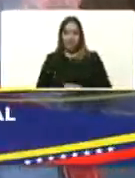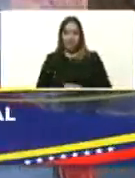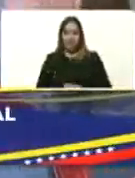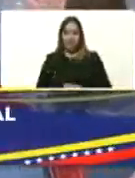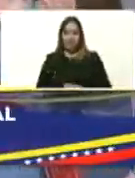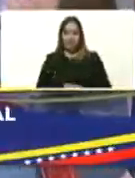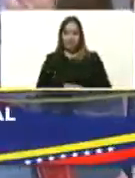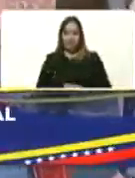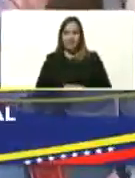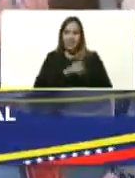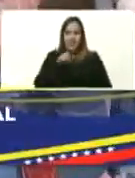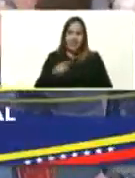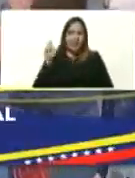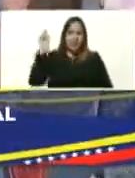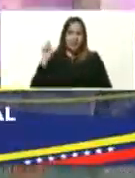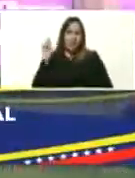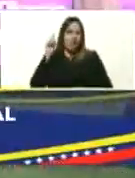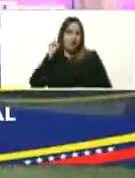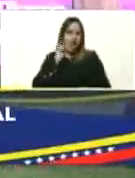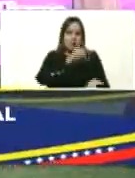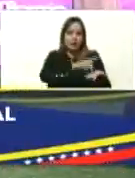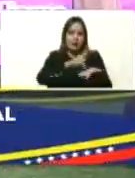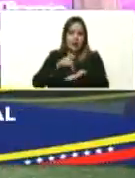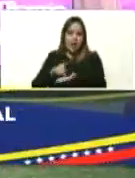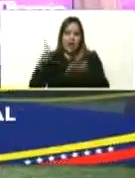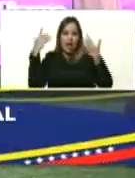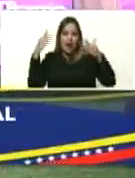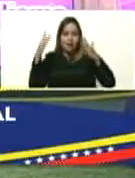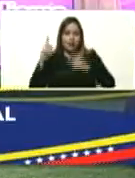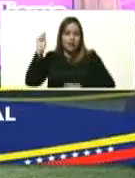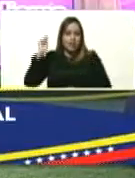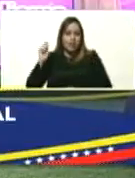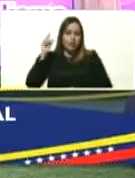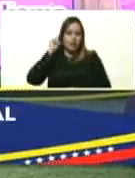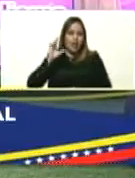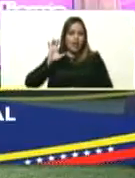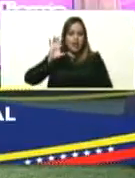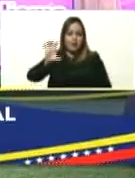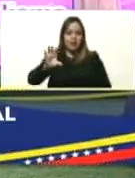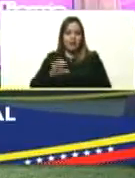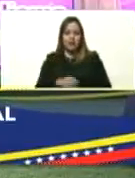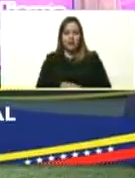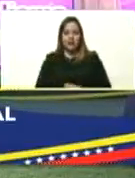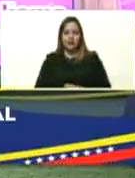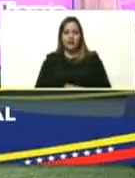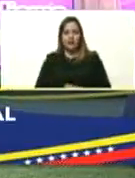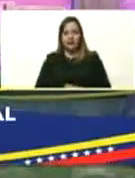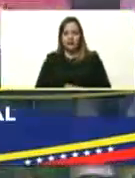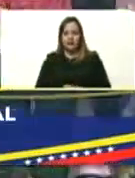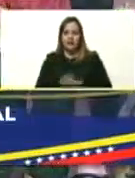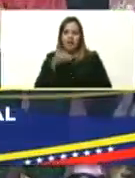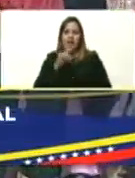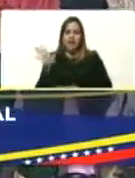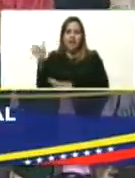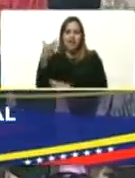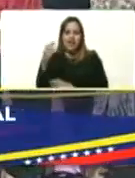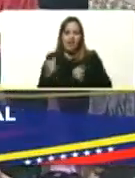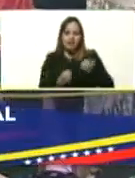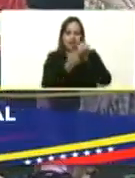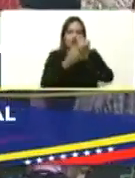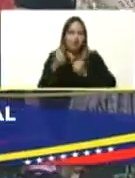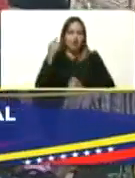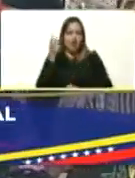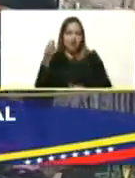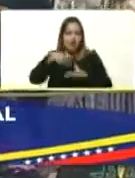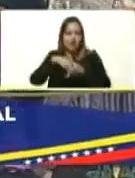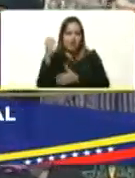Bueno, a las diputadas presentes, un aplauso a las diputadas de la patria que llevan la bandera feminista en la